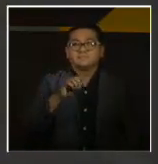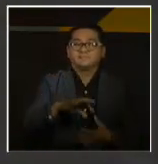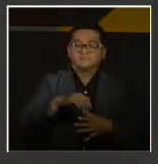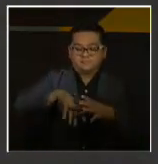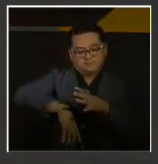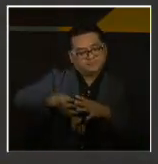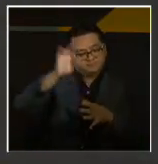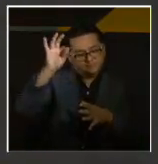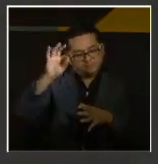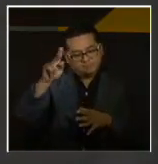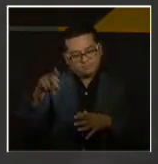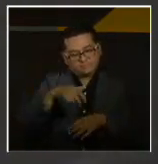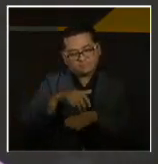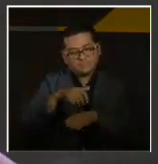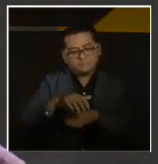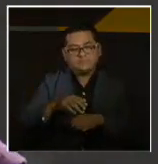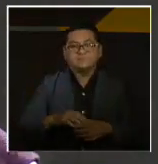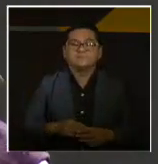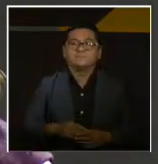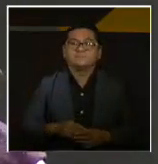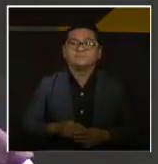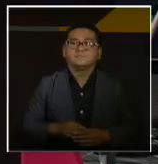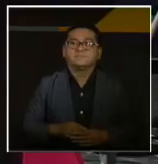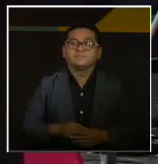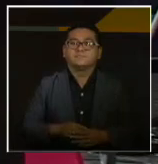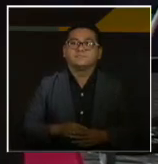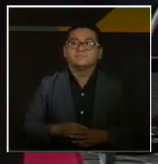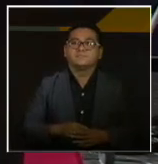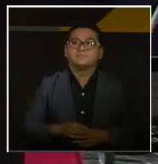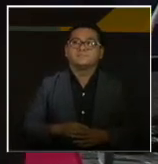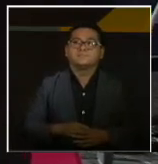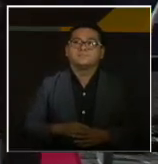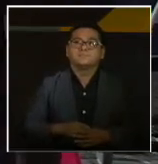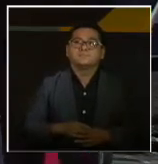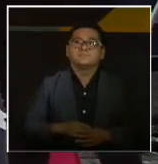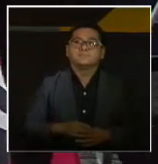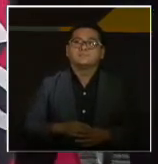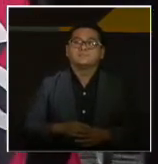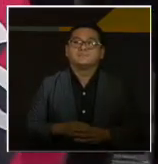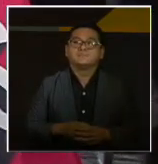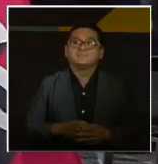saque un número de la urna del panel ciudadano. Un auto.